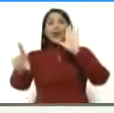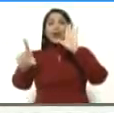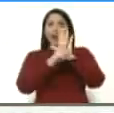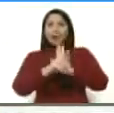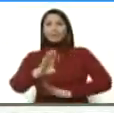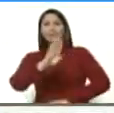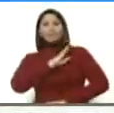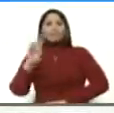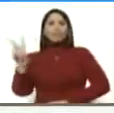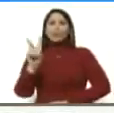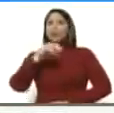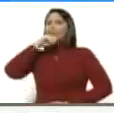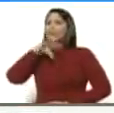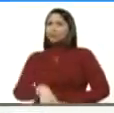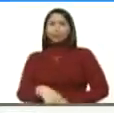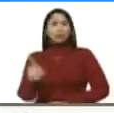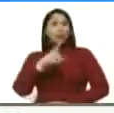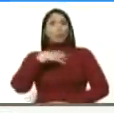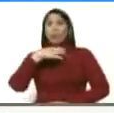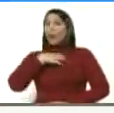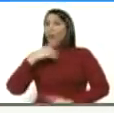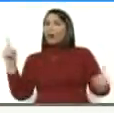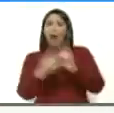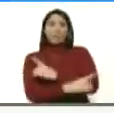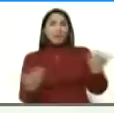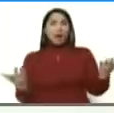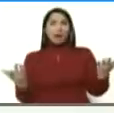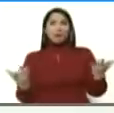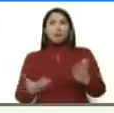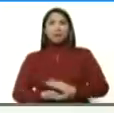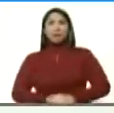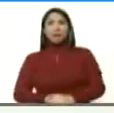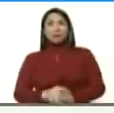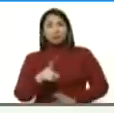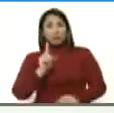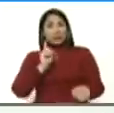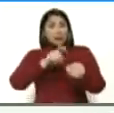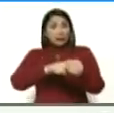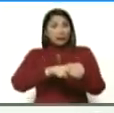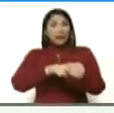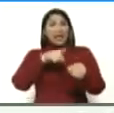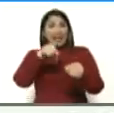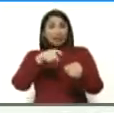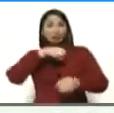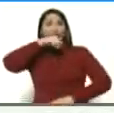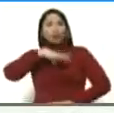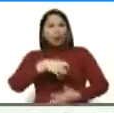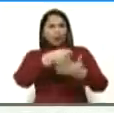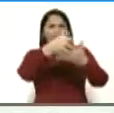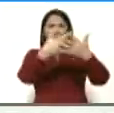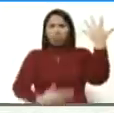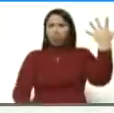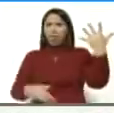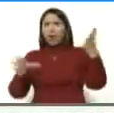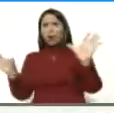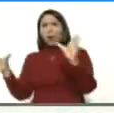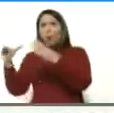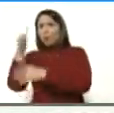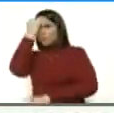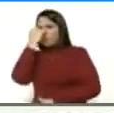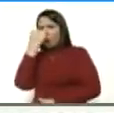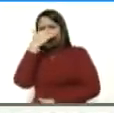son históricos e irrefutables. Forma parte del prontuario de esta banda